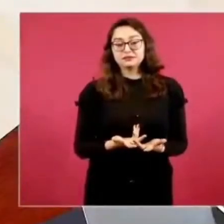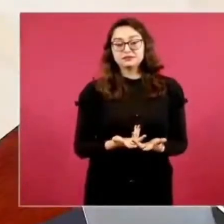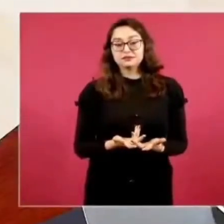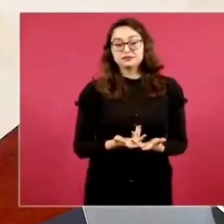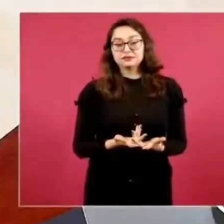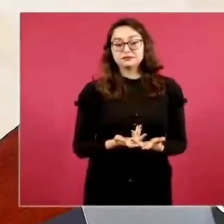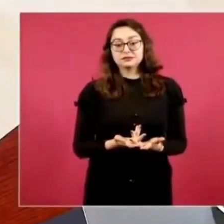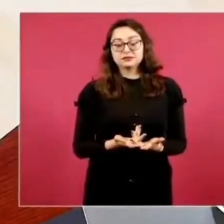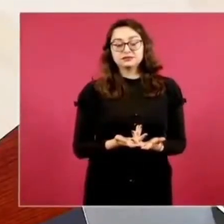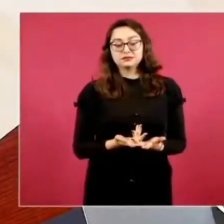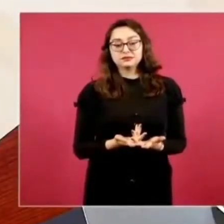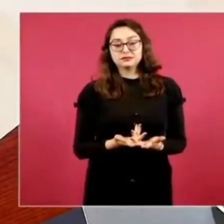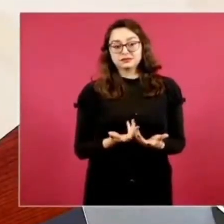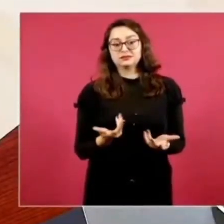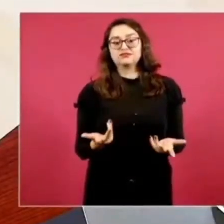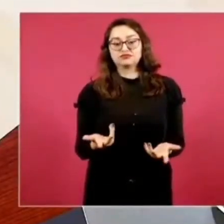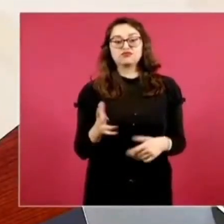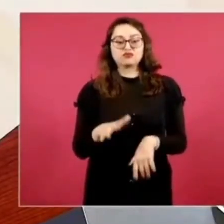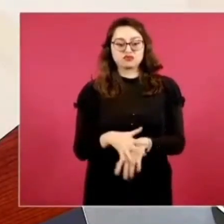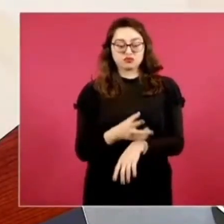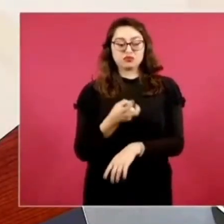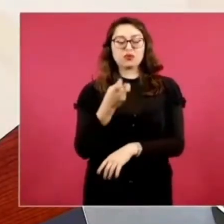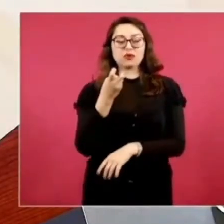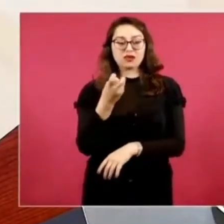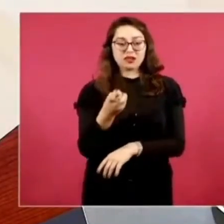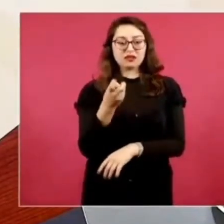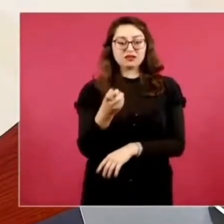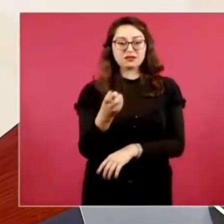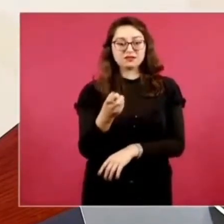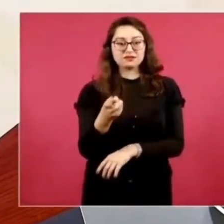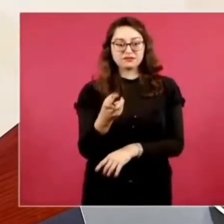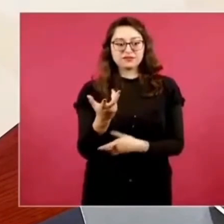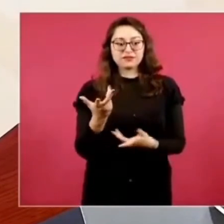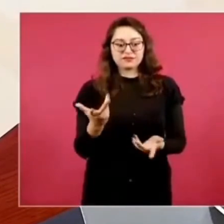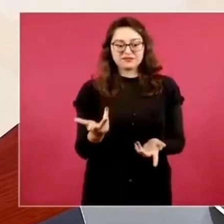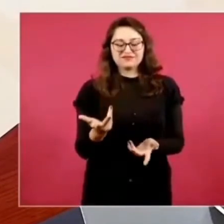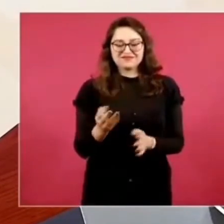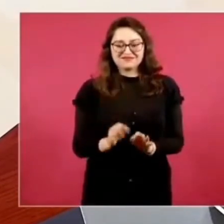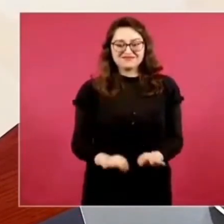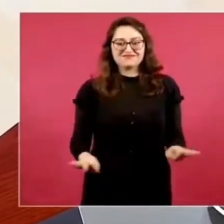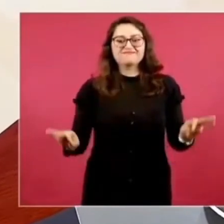y por eso es importante que el Estado